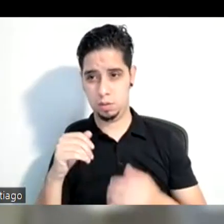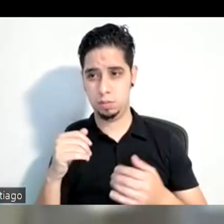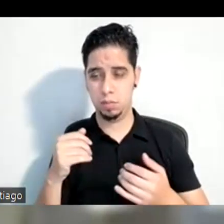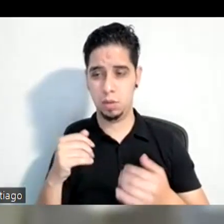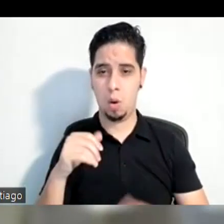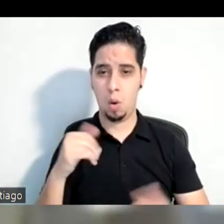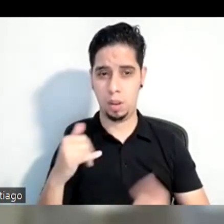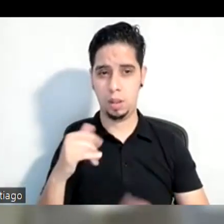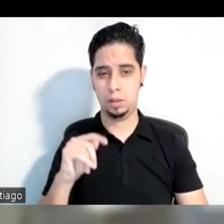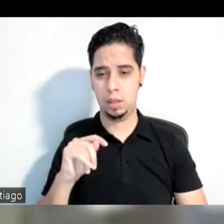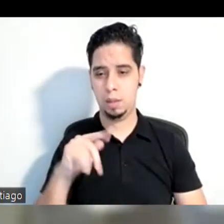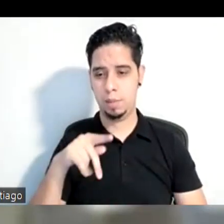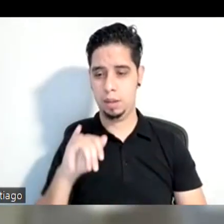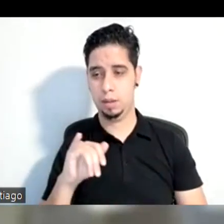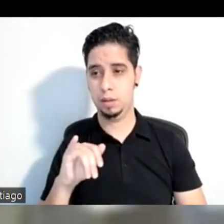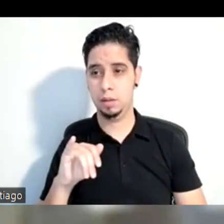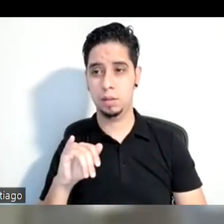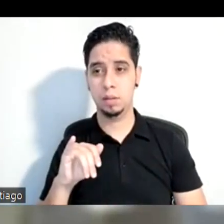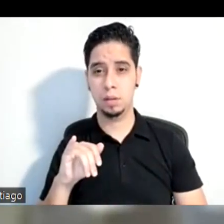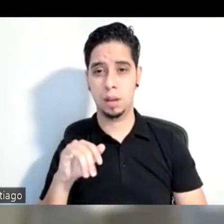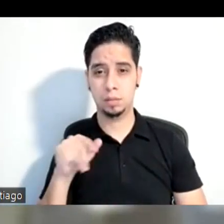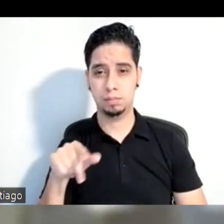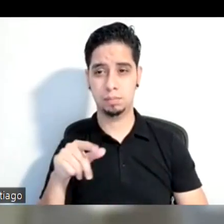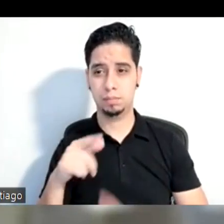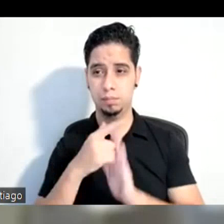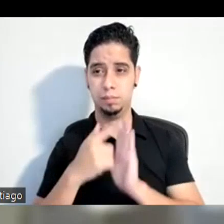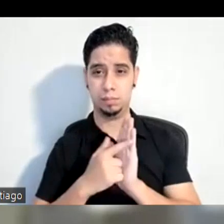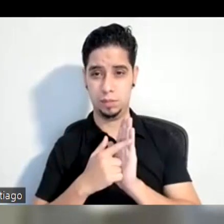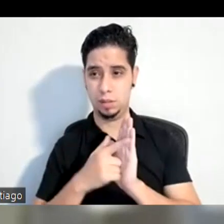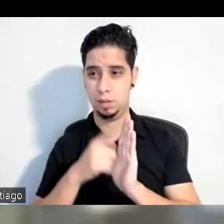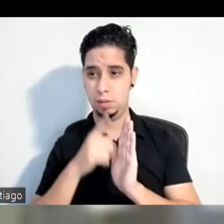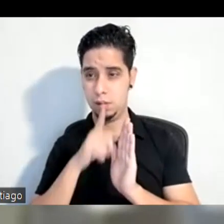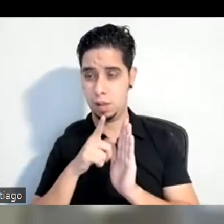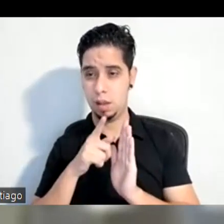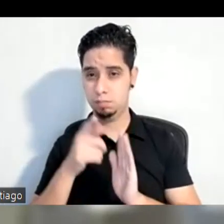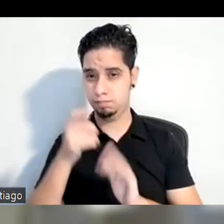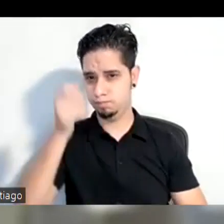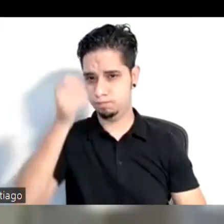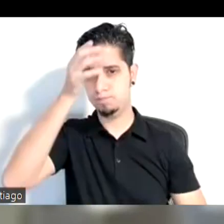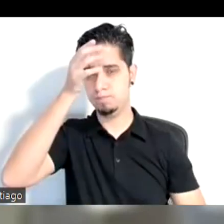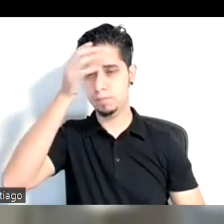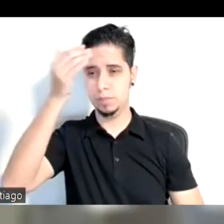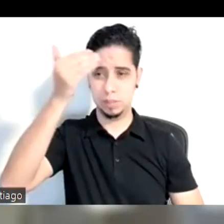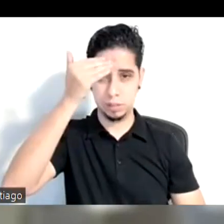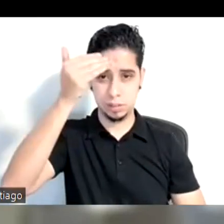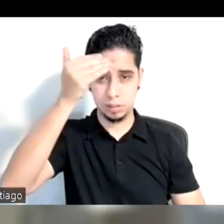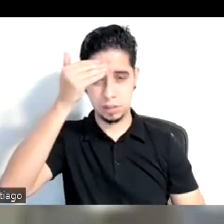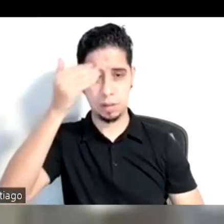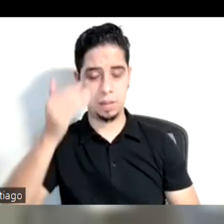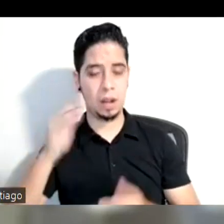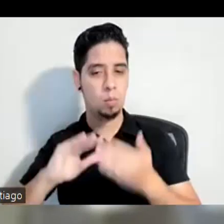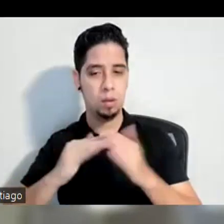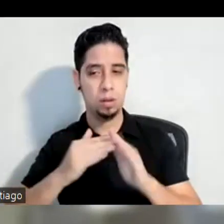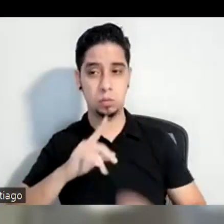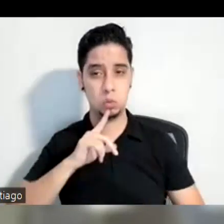DPI. Y el licenciado Peyot ha sido amigo y conocedor profundo de todas las necesidades de la comunidad